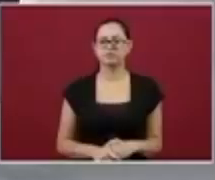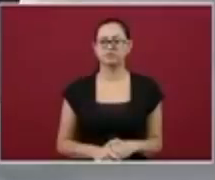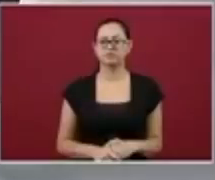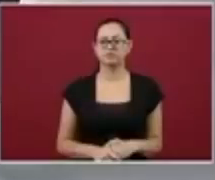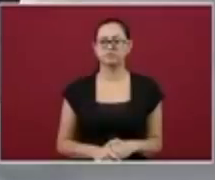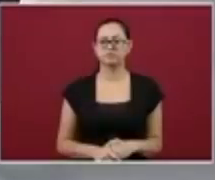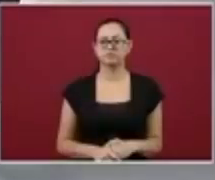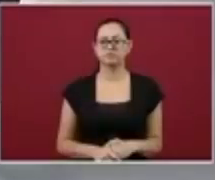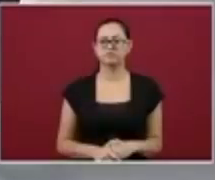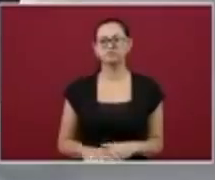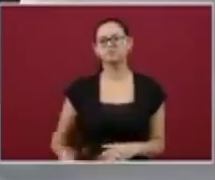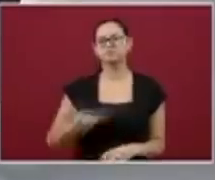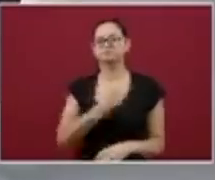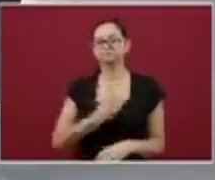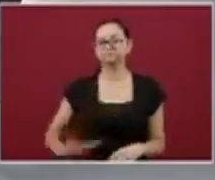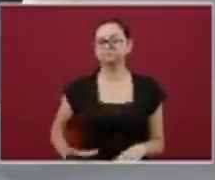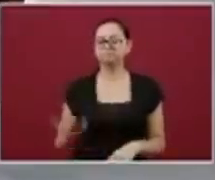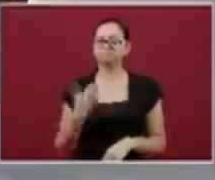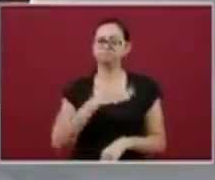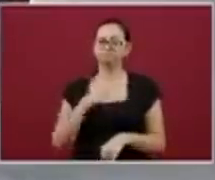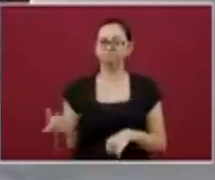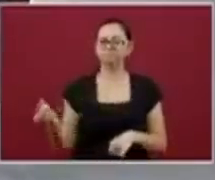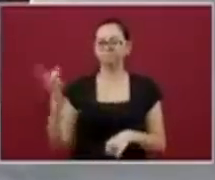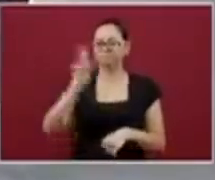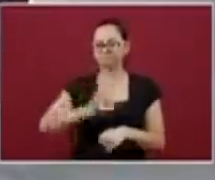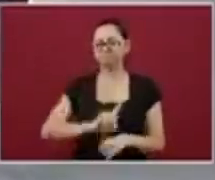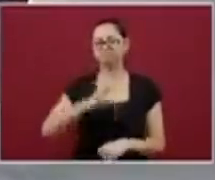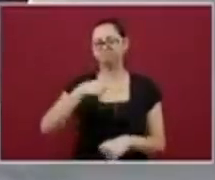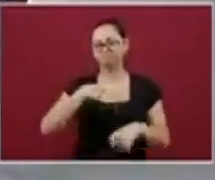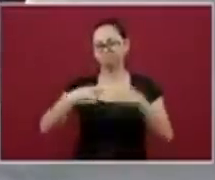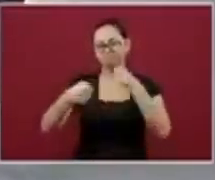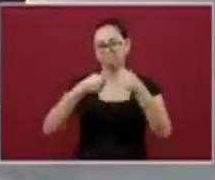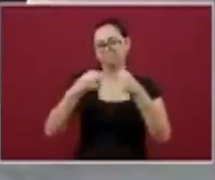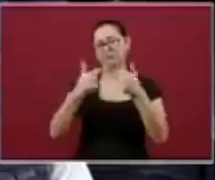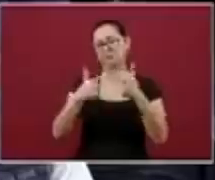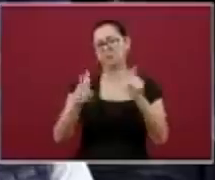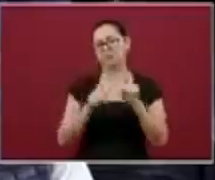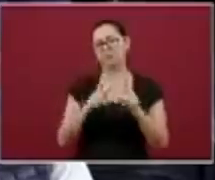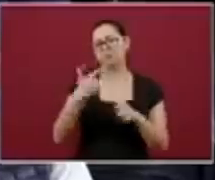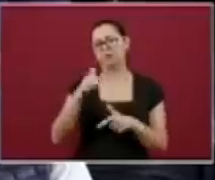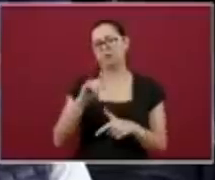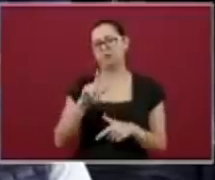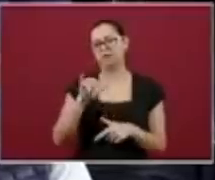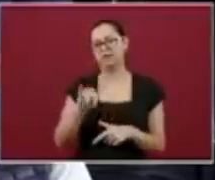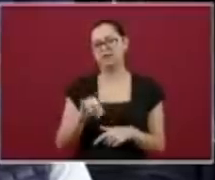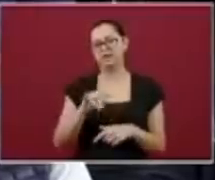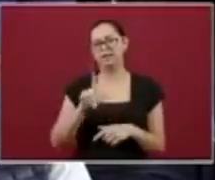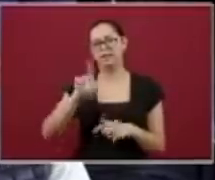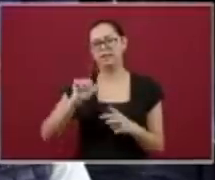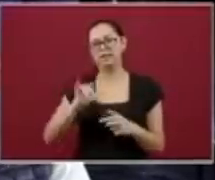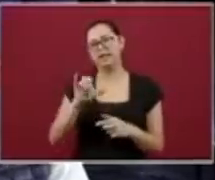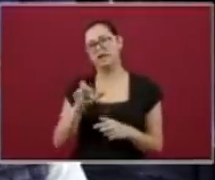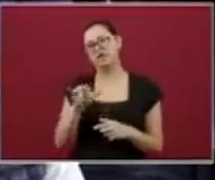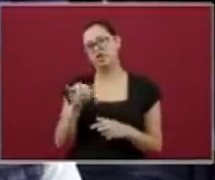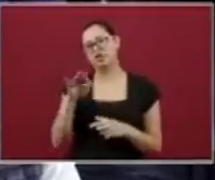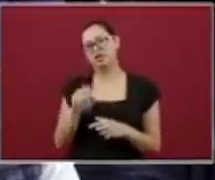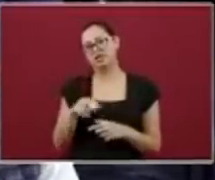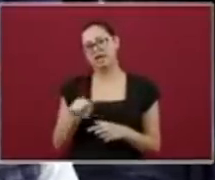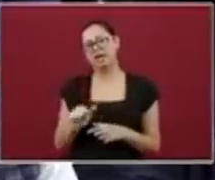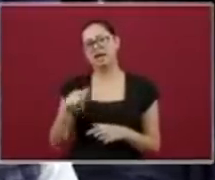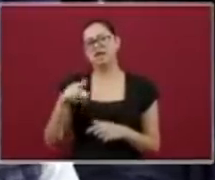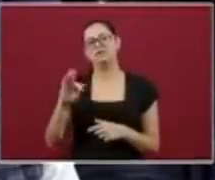Hola, presidente, buenos días. Shaila Rosagel, reportera de Grupo Gili, periódico Lo Imparcial, La Crónica y Frontera de